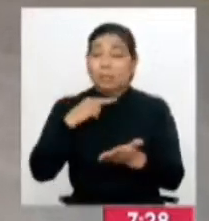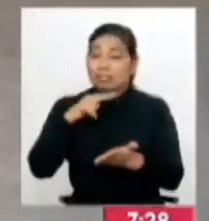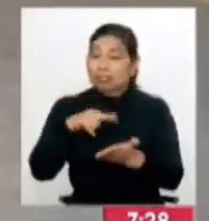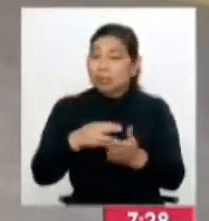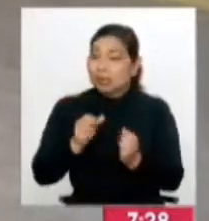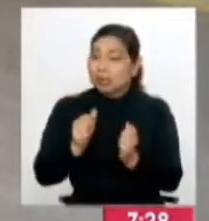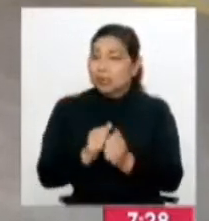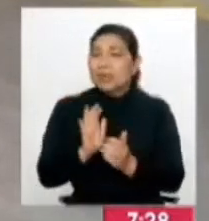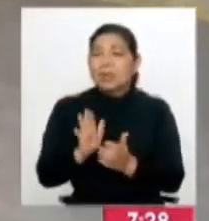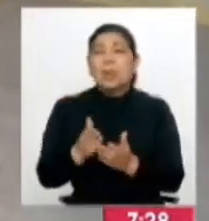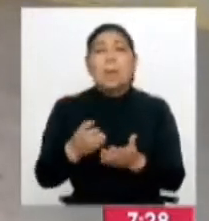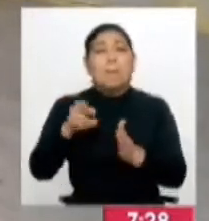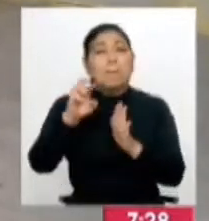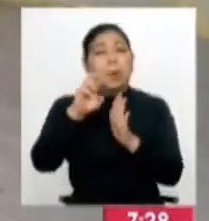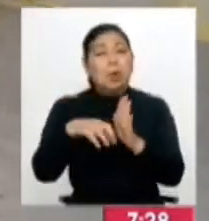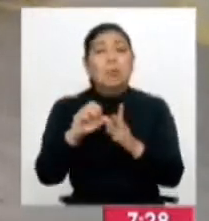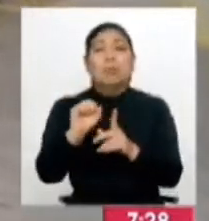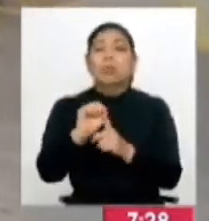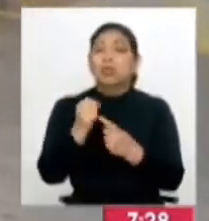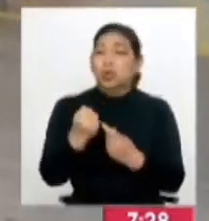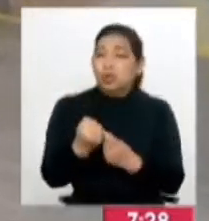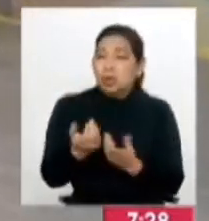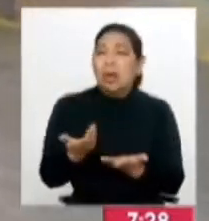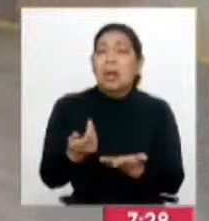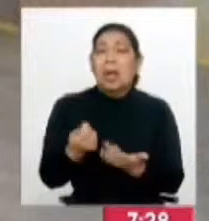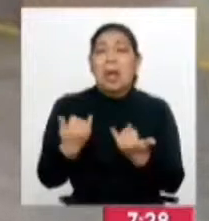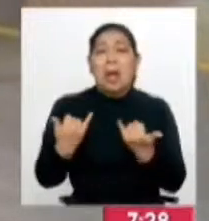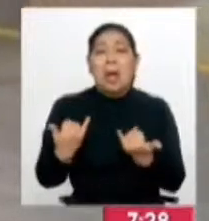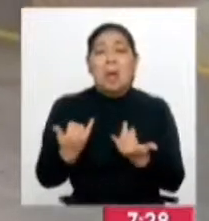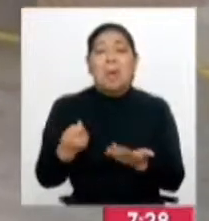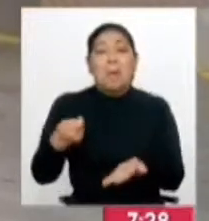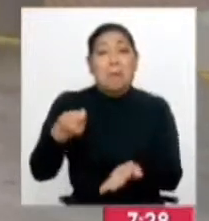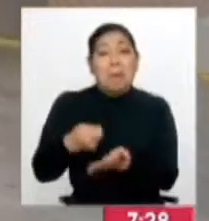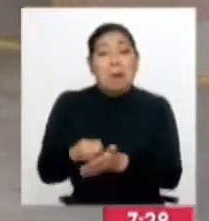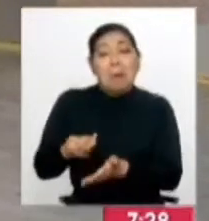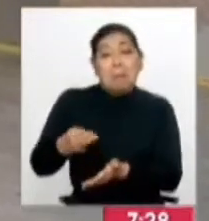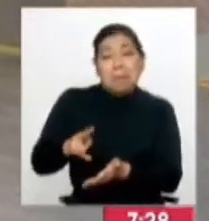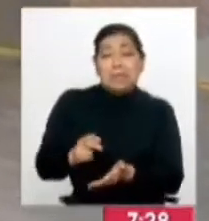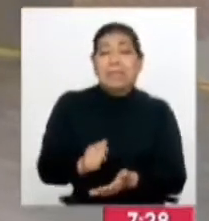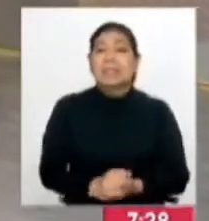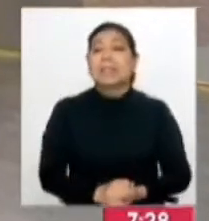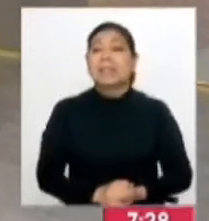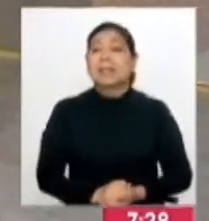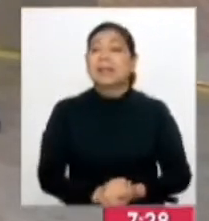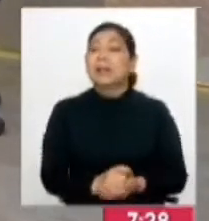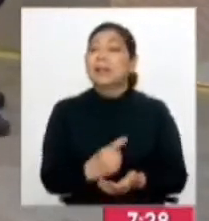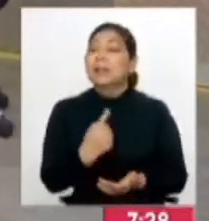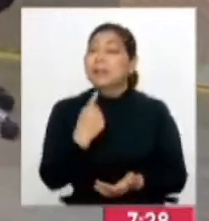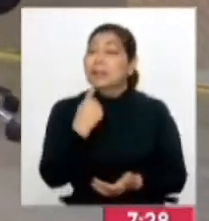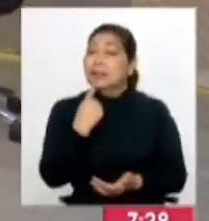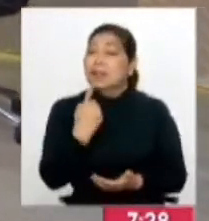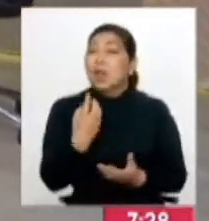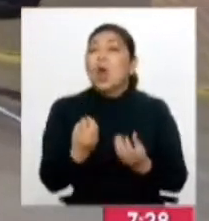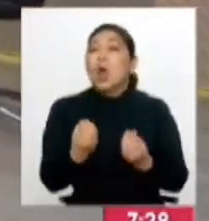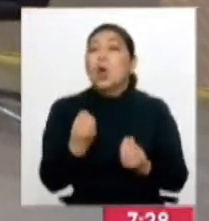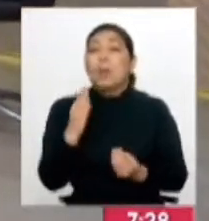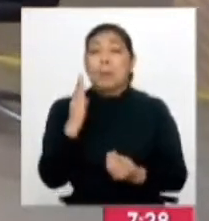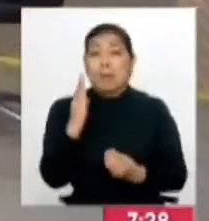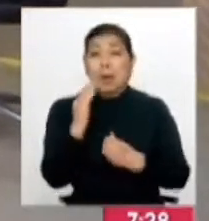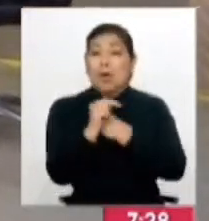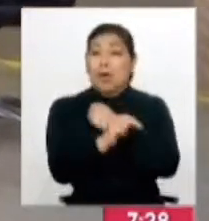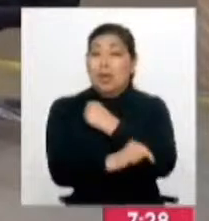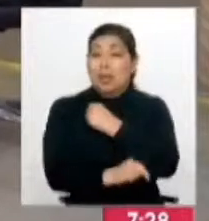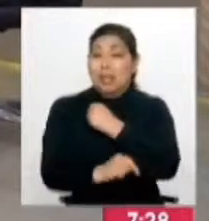revisar con usted, ¿no? Sobre los programas sociales, ¿no? Sobre que ahora, bueno, hay un bono adicional. Pero en realidad quería destacar esto, ¿no? Cómo el Banco